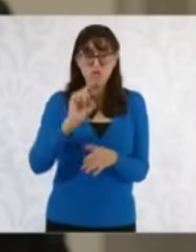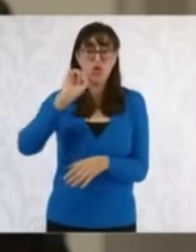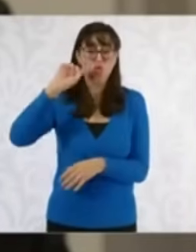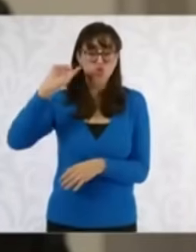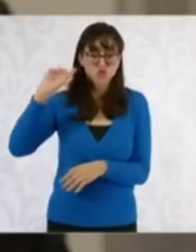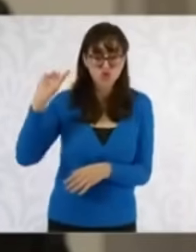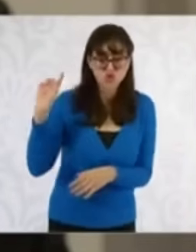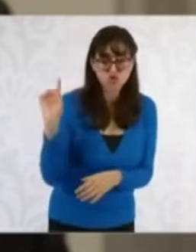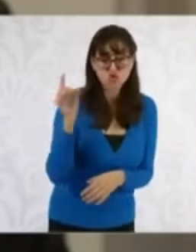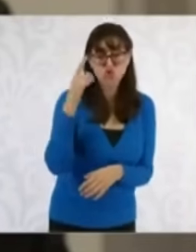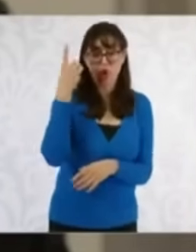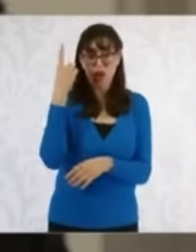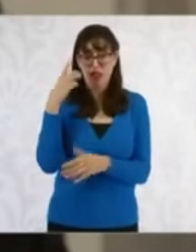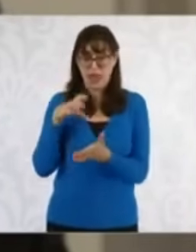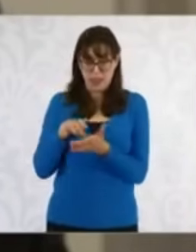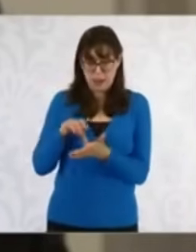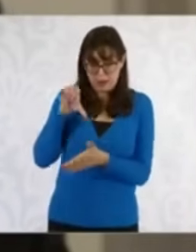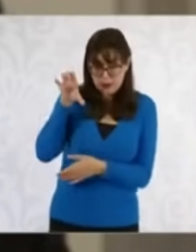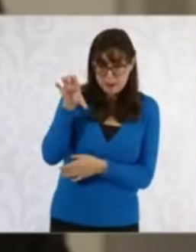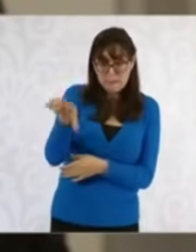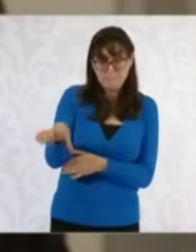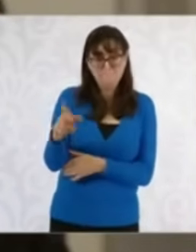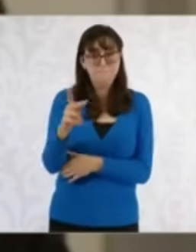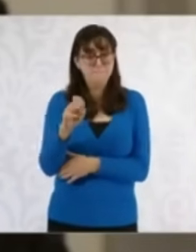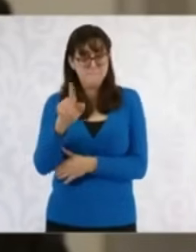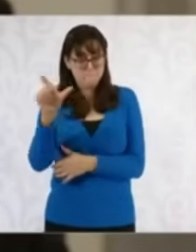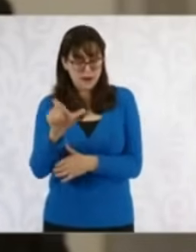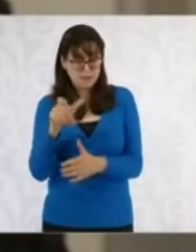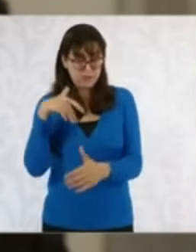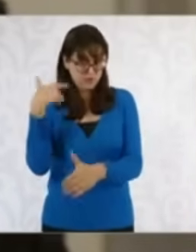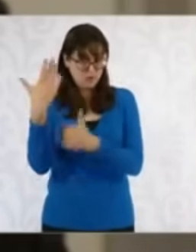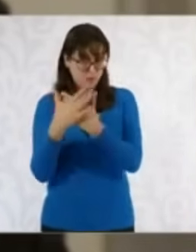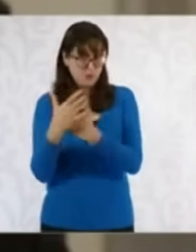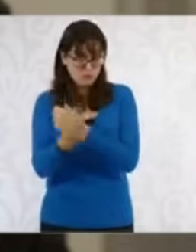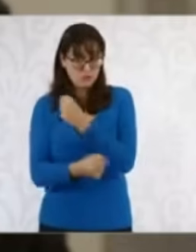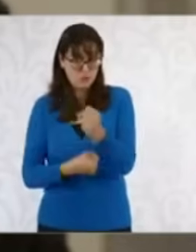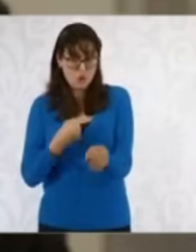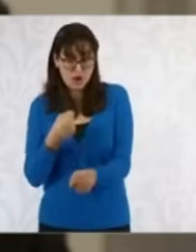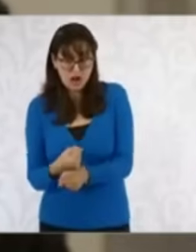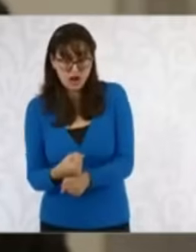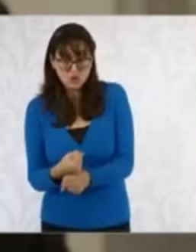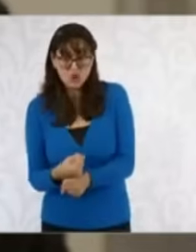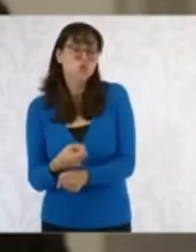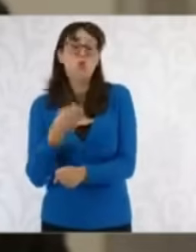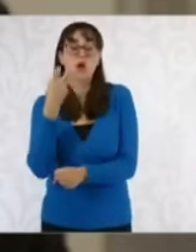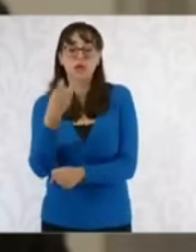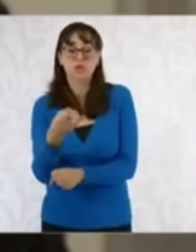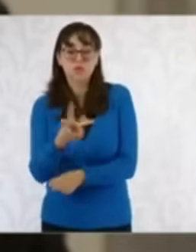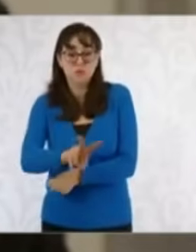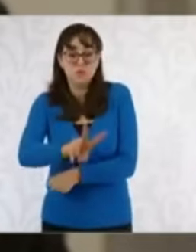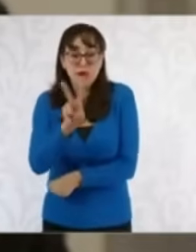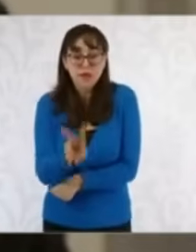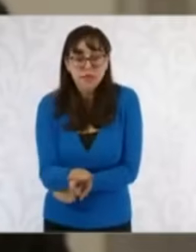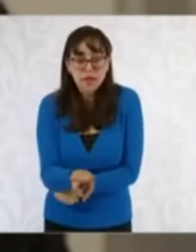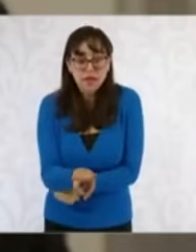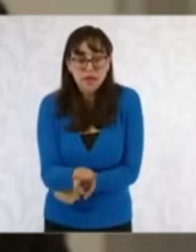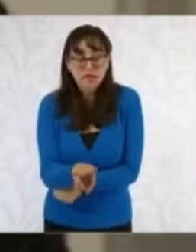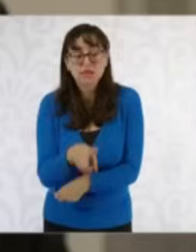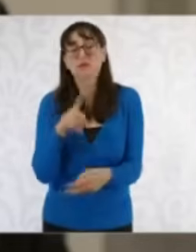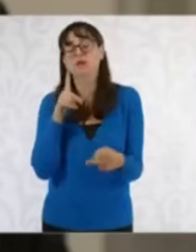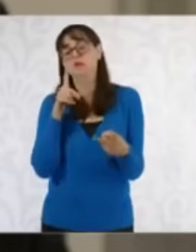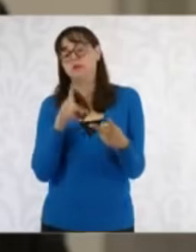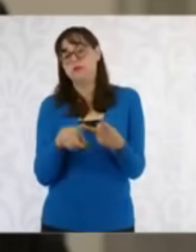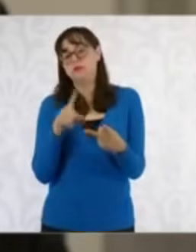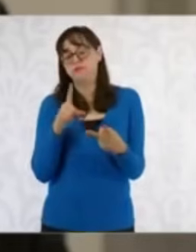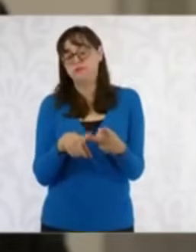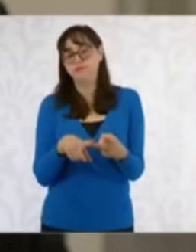6,000 millones de dólares en apoyo presupuestario para Pemex el próximo año. ¿Se podría confirmar ese monto? Y la administración ha